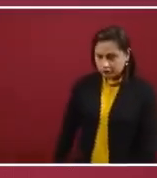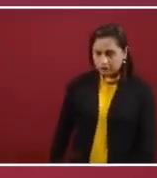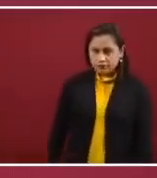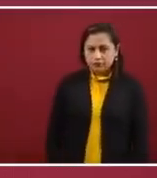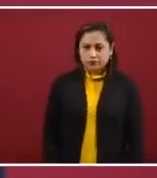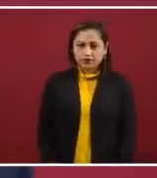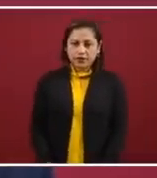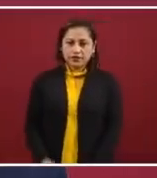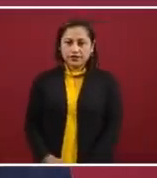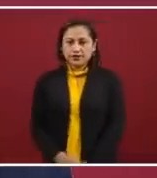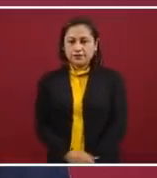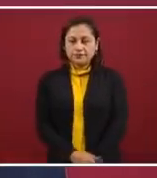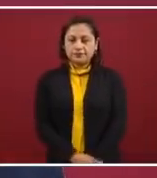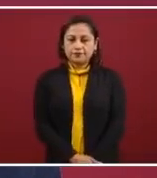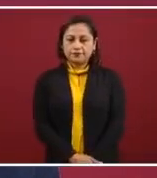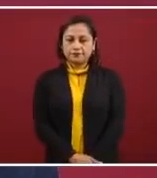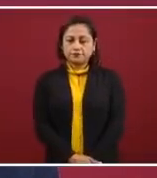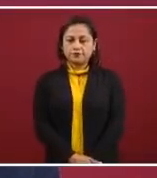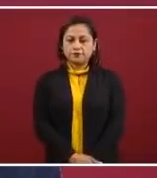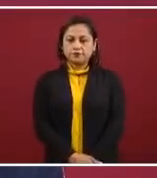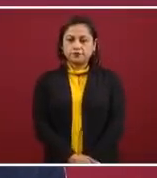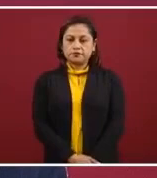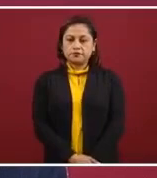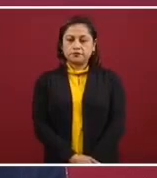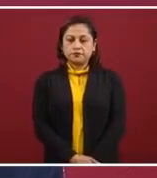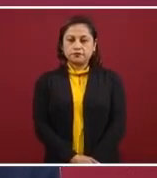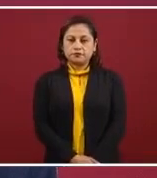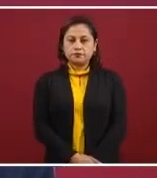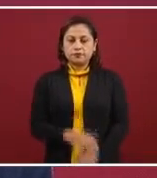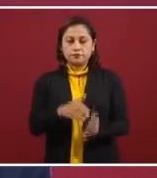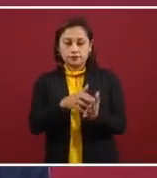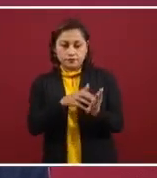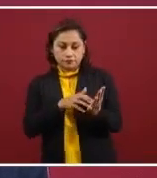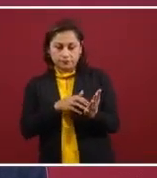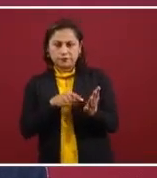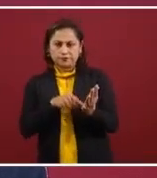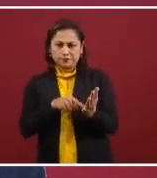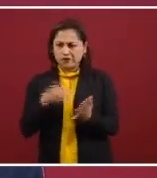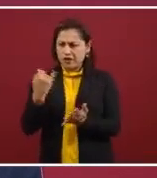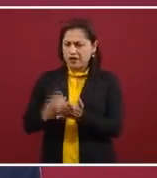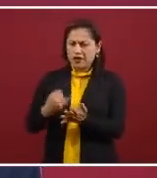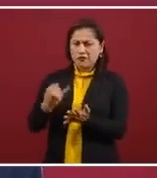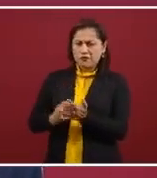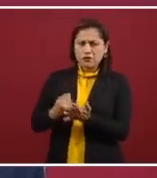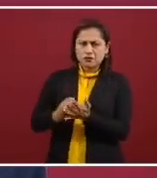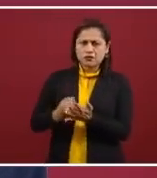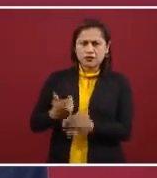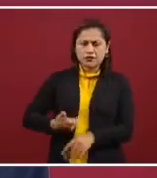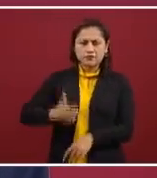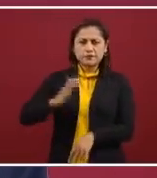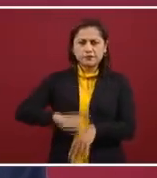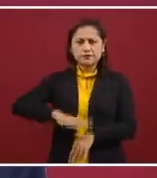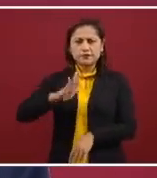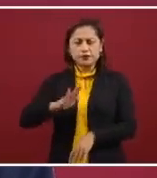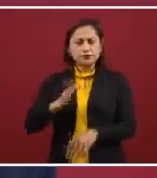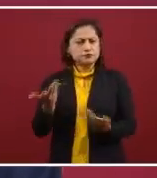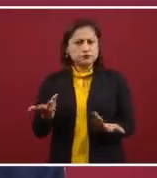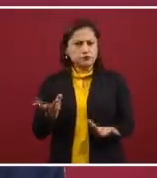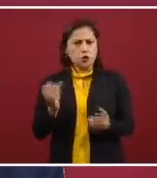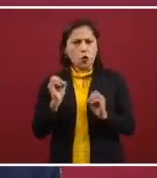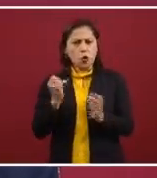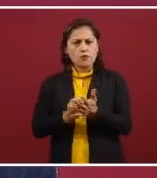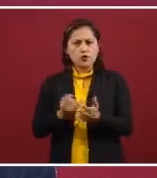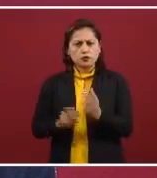austeridad, no hace falta aumentar impuestos, ni crear impuestos nuevos, ni endeudar al